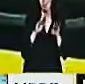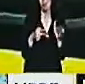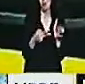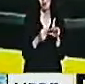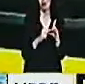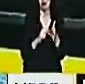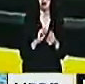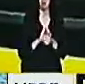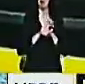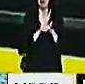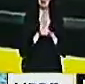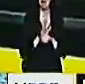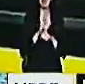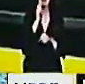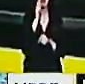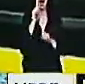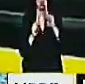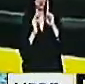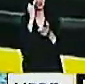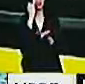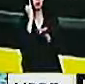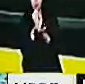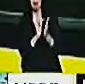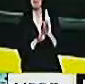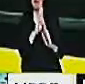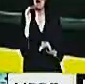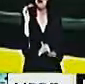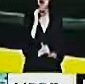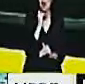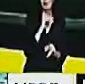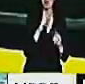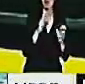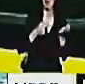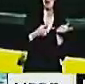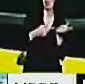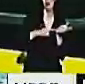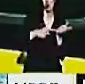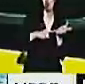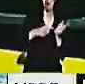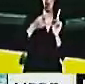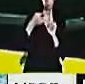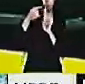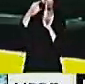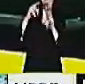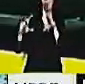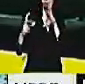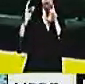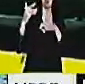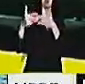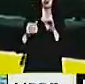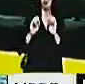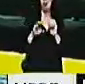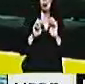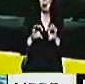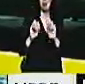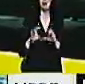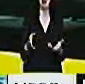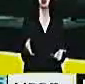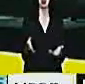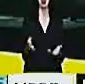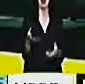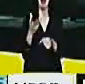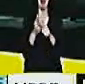nos obligó a acelerar el paso a algunas instituciones para implementar toda la digitalización en términos de proceso formativo. Y nos encontramos